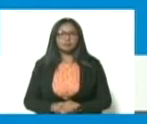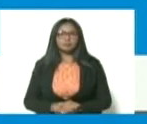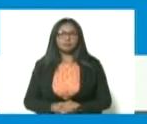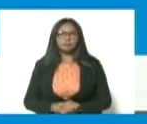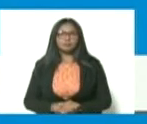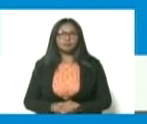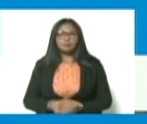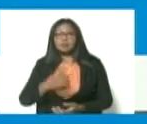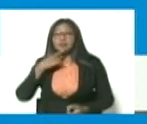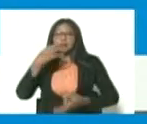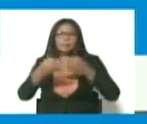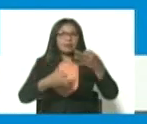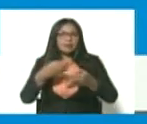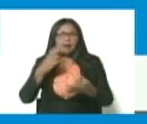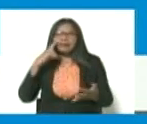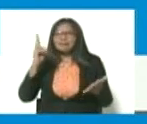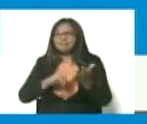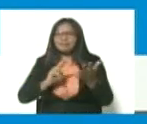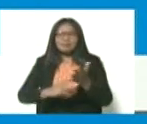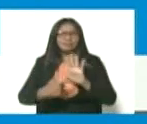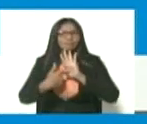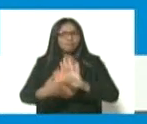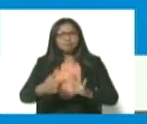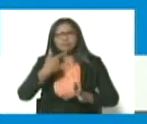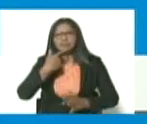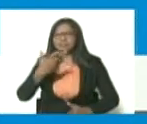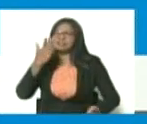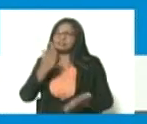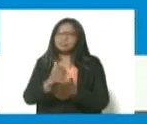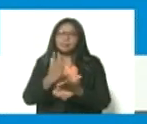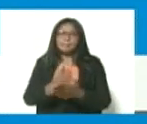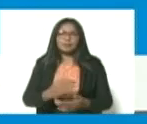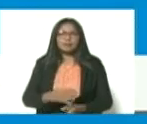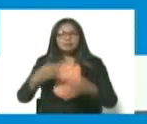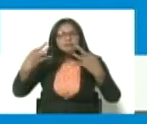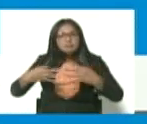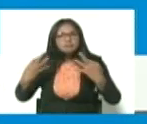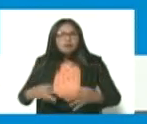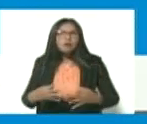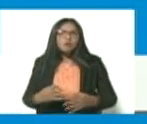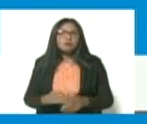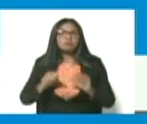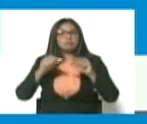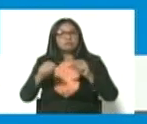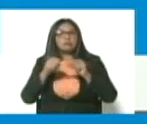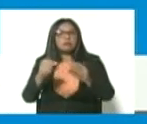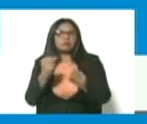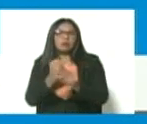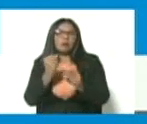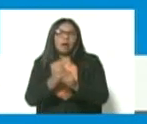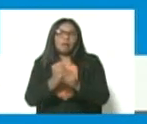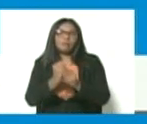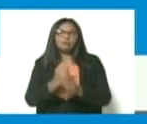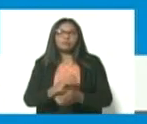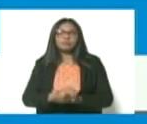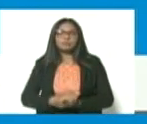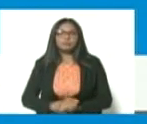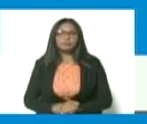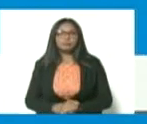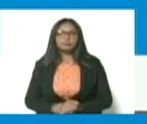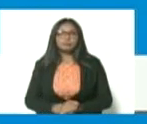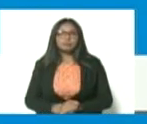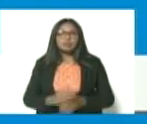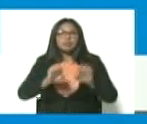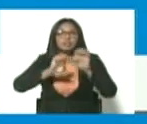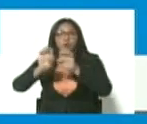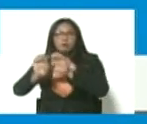hablar con la verdad y continuar toda esta labor de educación,